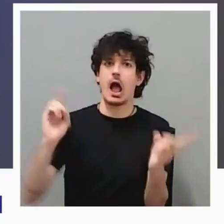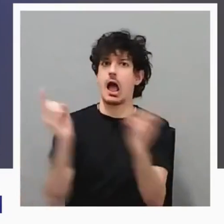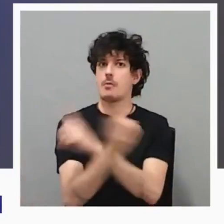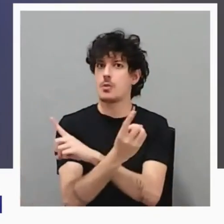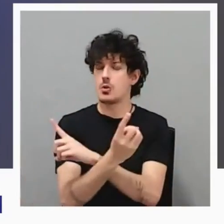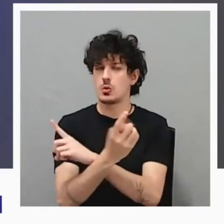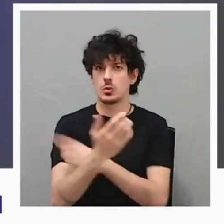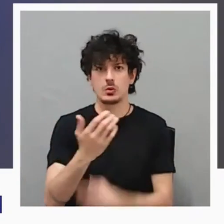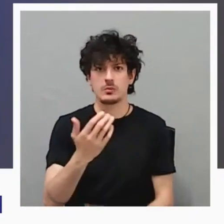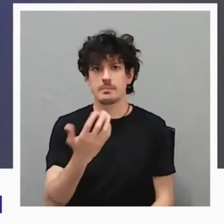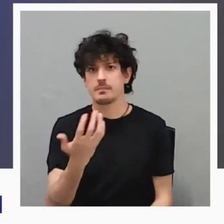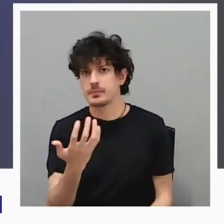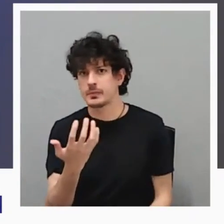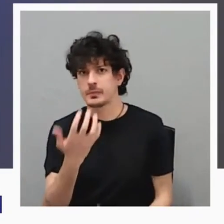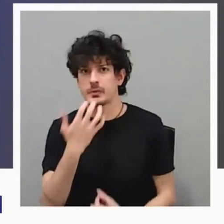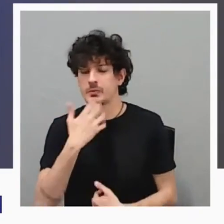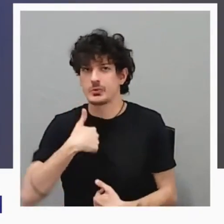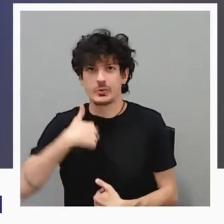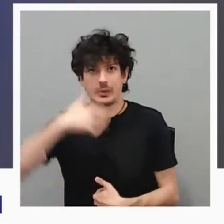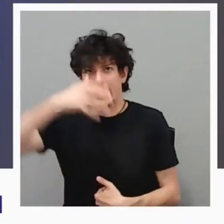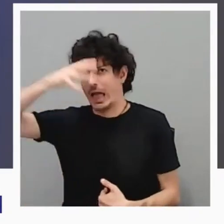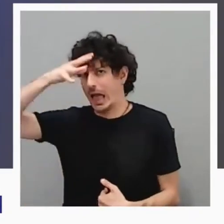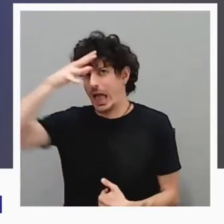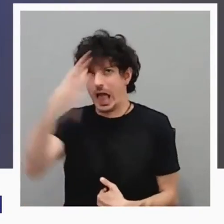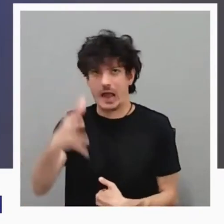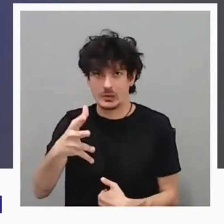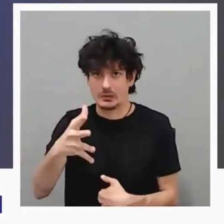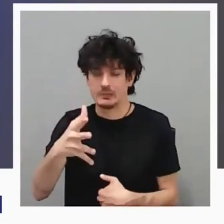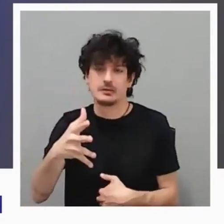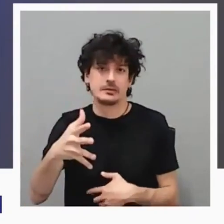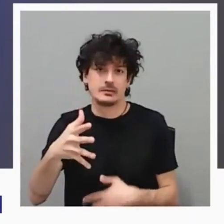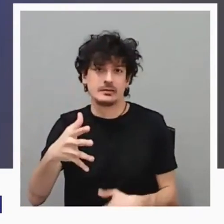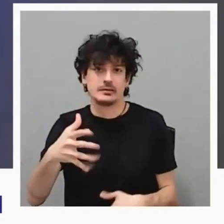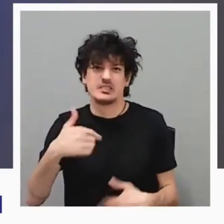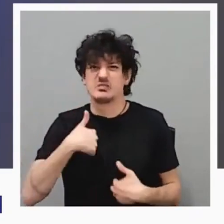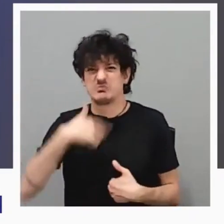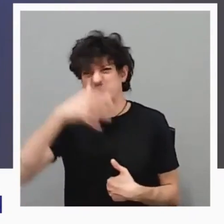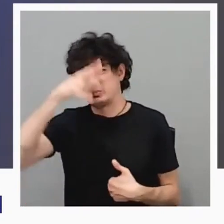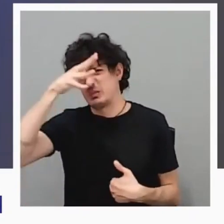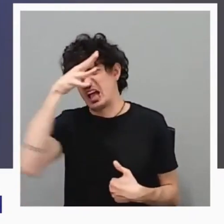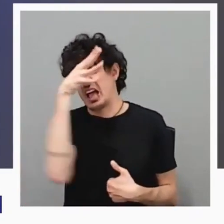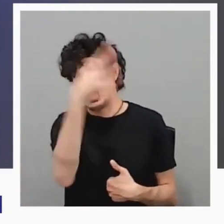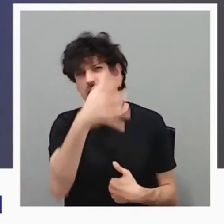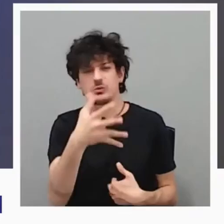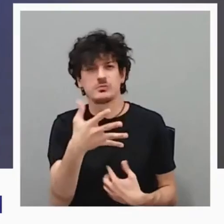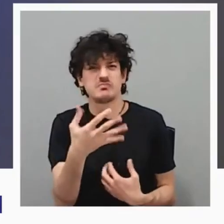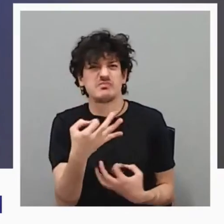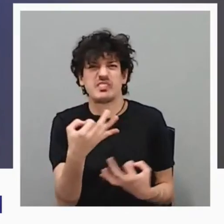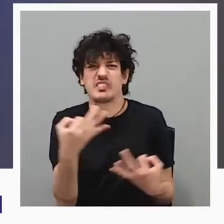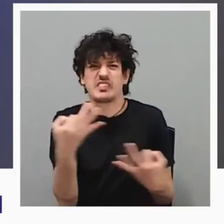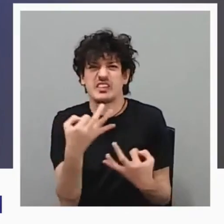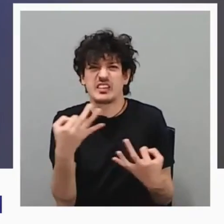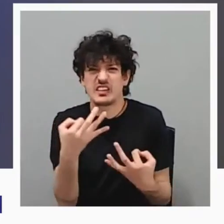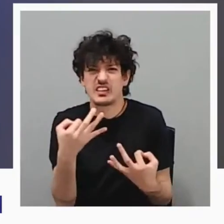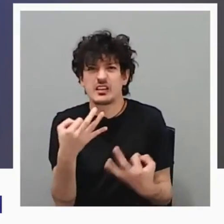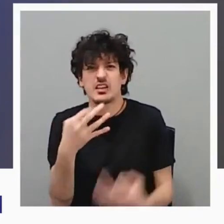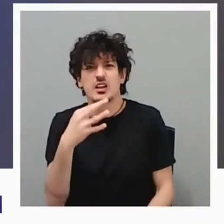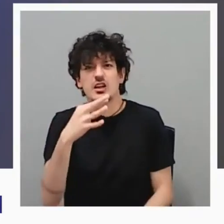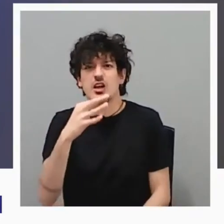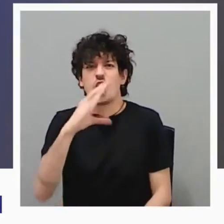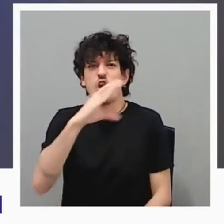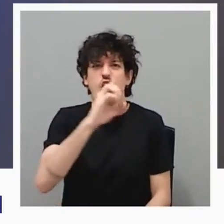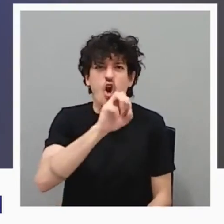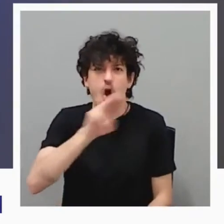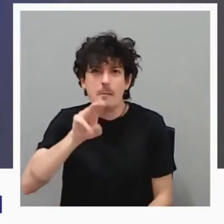narices, yo puedo perdonar, es que yo hablo así un poco raro a veces, yo estoy hasta las narices del COP15, el COP16, el COP21,